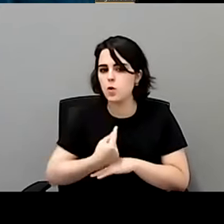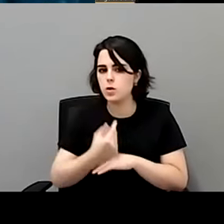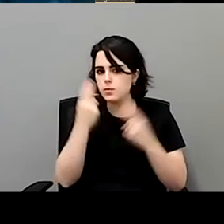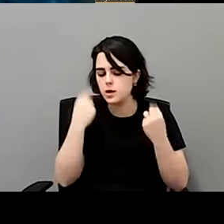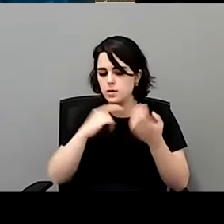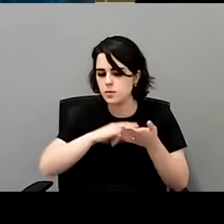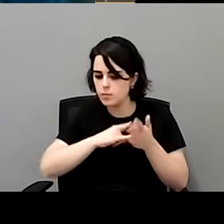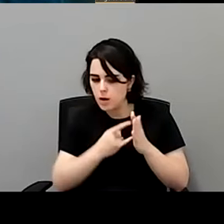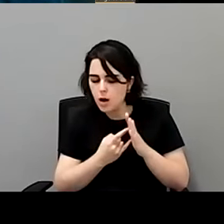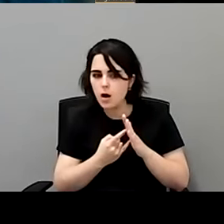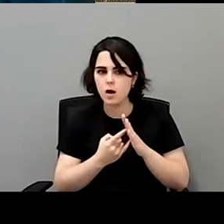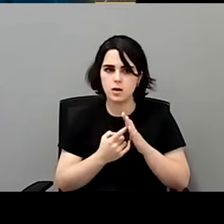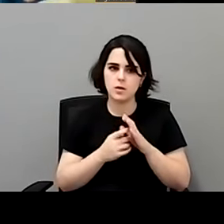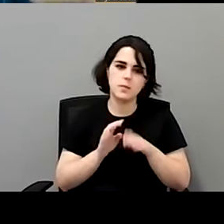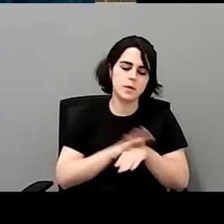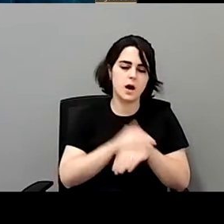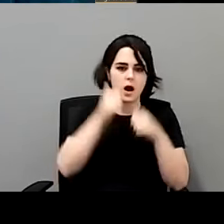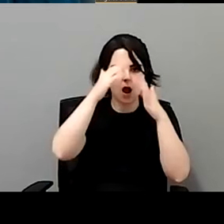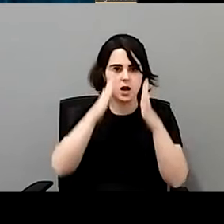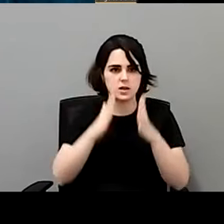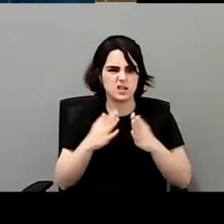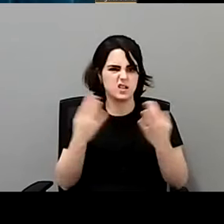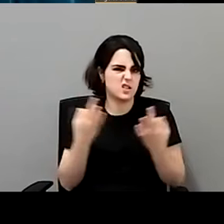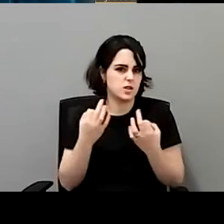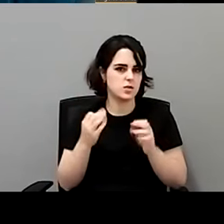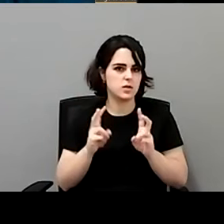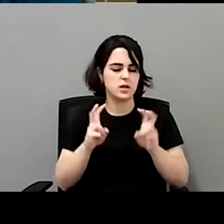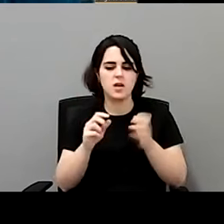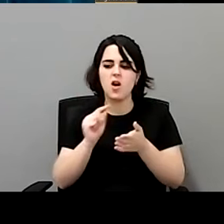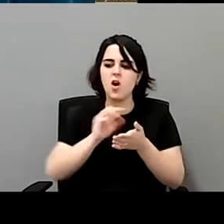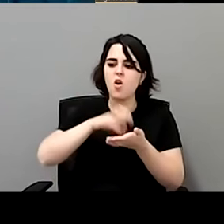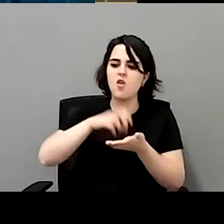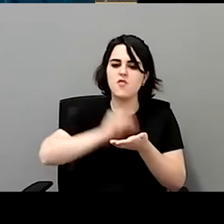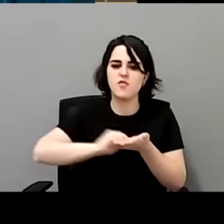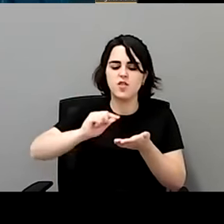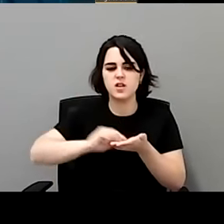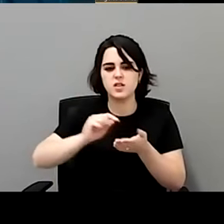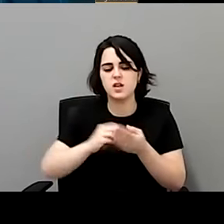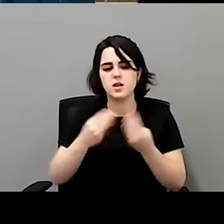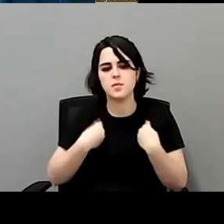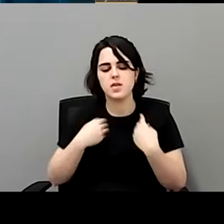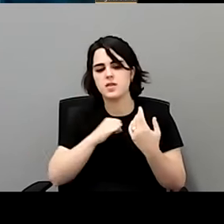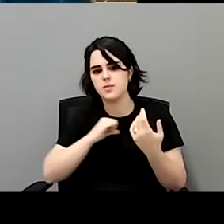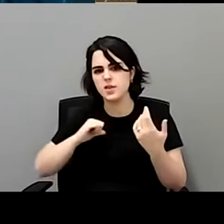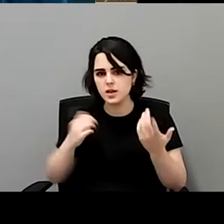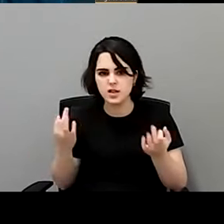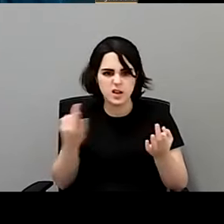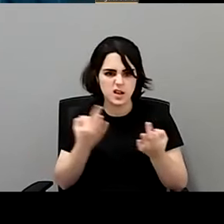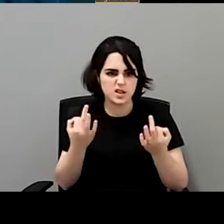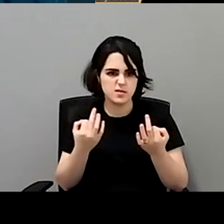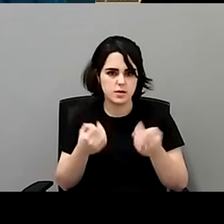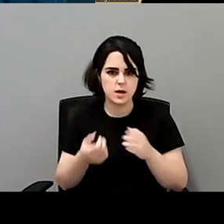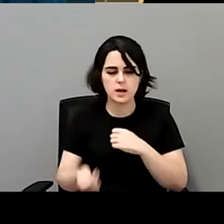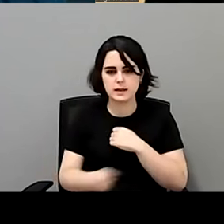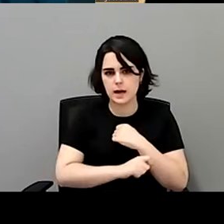plan individual de atención? ¿Qué es eso de las oficinas de vida independiente? Es una